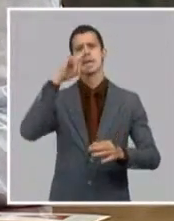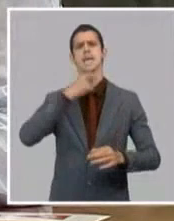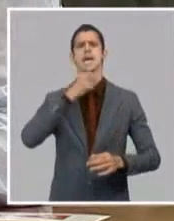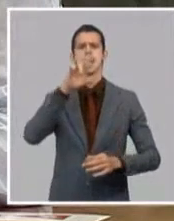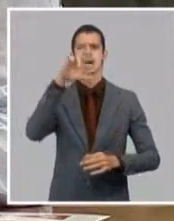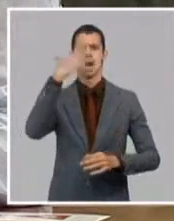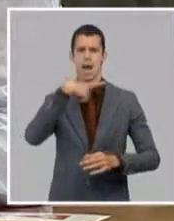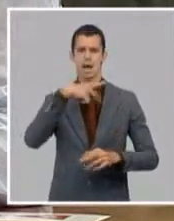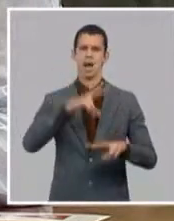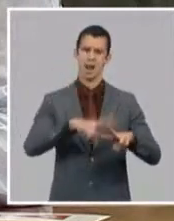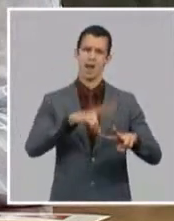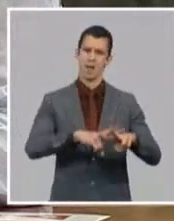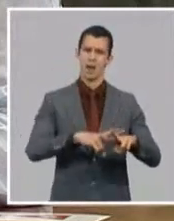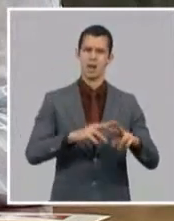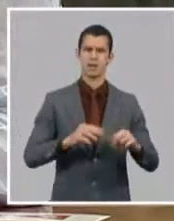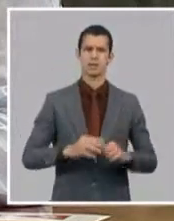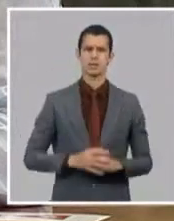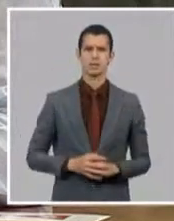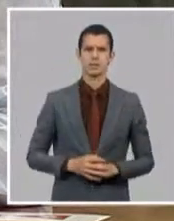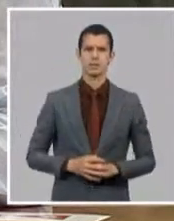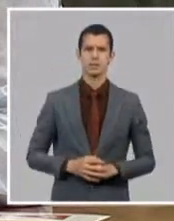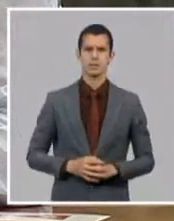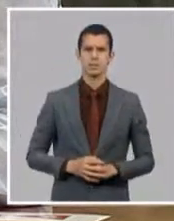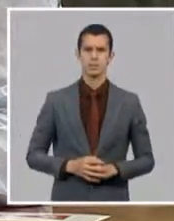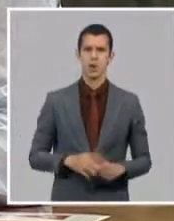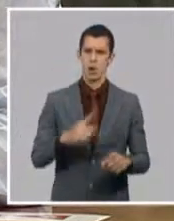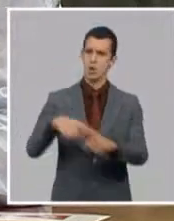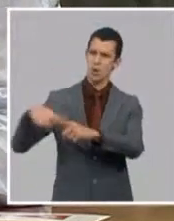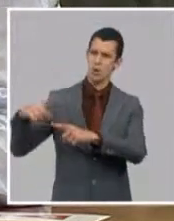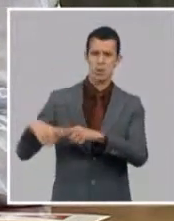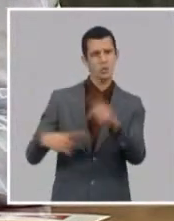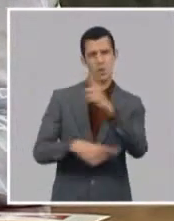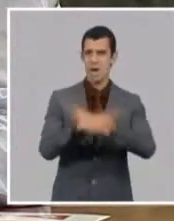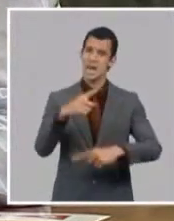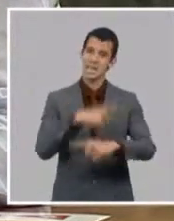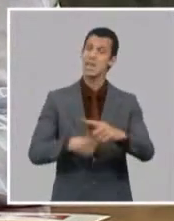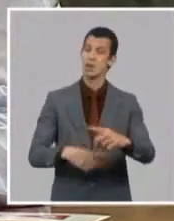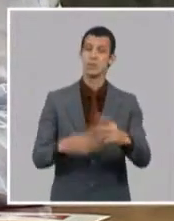precisar la cifra exacta ahora. Hay muchos heridos que son